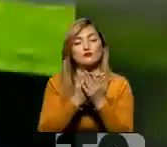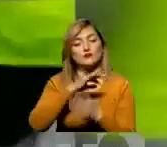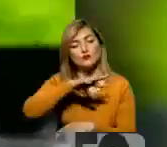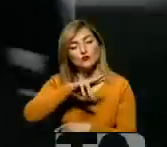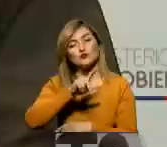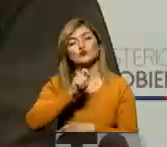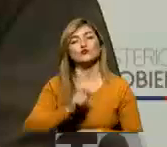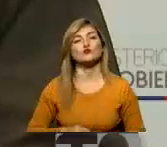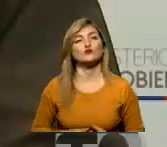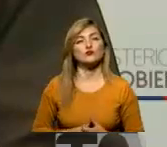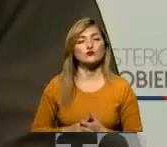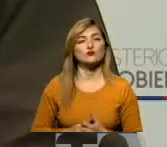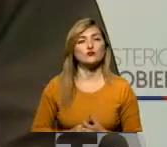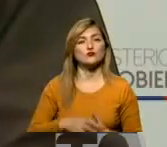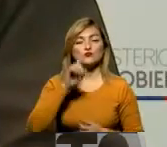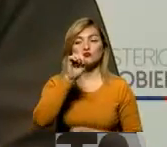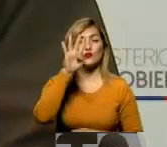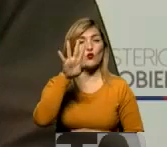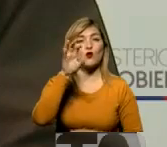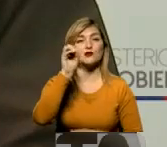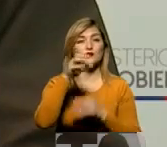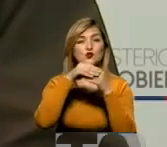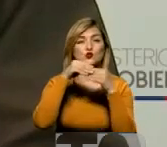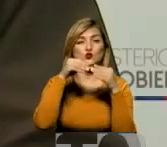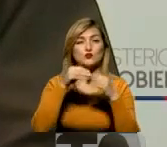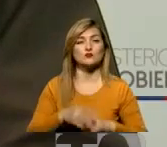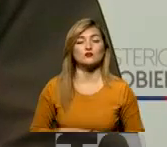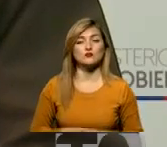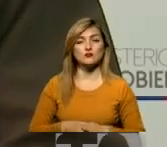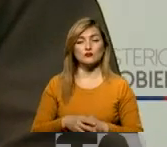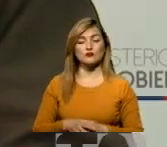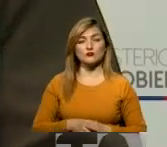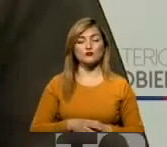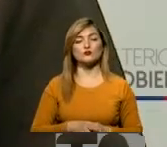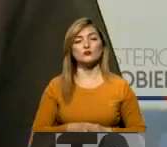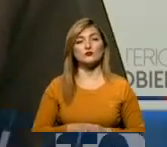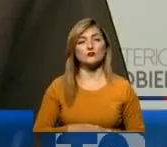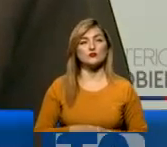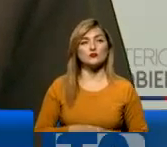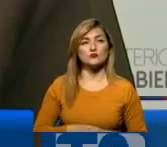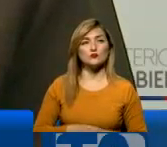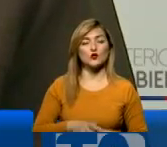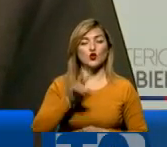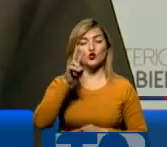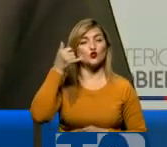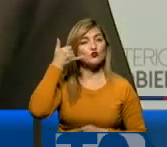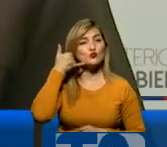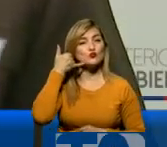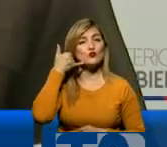robos cometidos. Que bordean los 140 dólares que pretendían sustraerse, dos